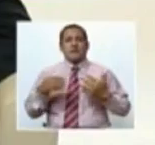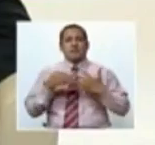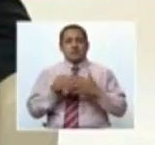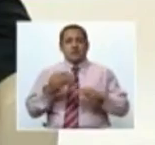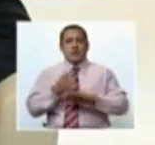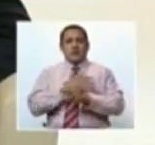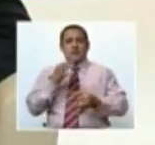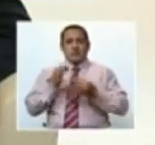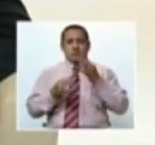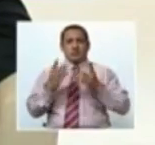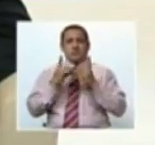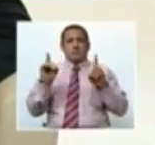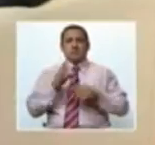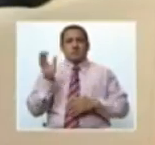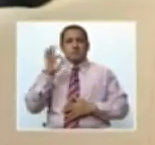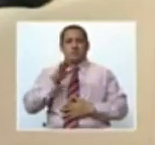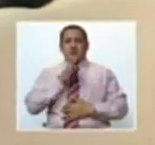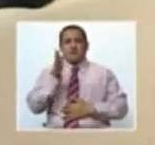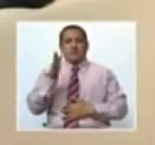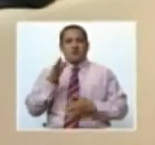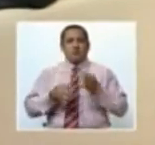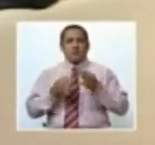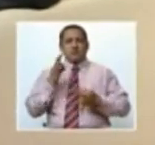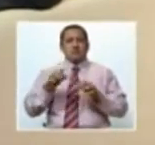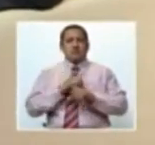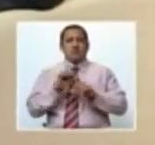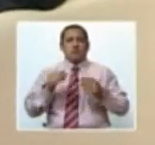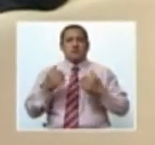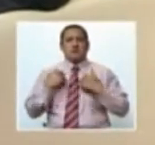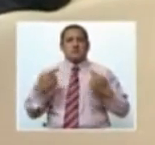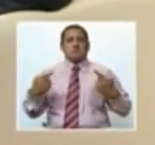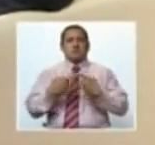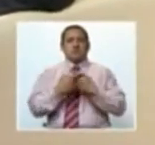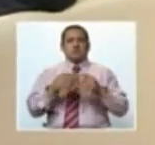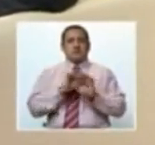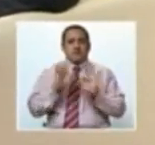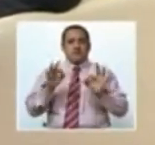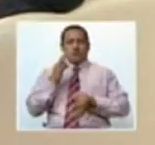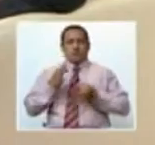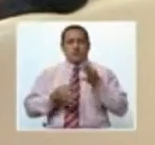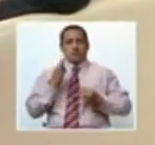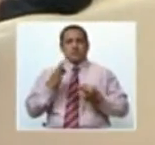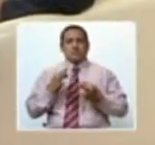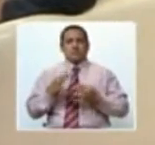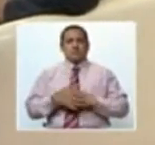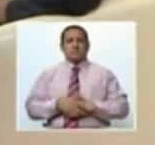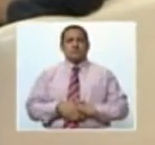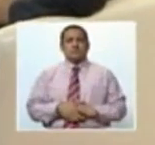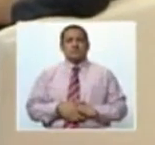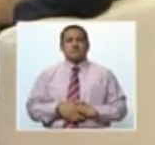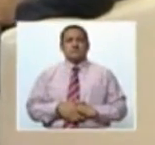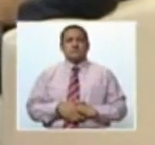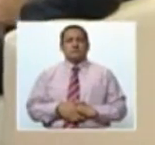La cónyuge en el proceso de divorcio nunca compareció al proceso, no hubo contradicción en el proceso